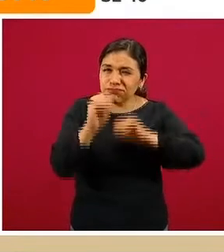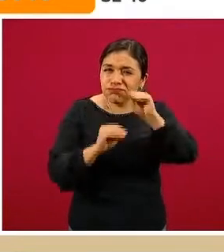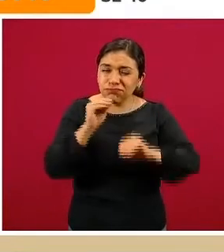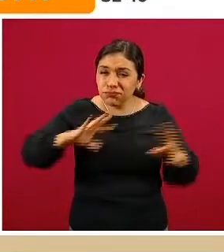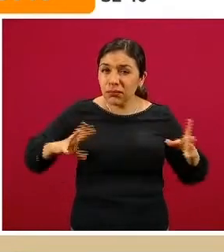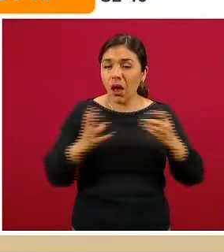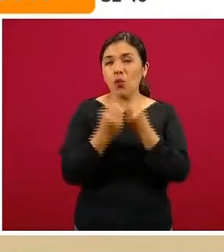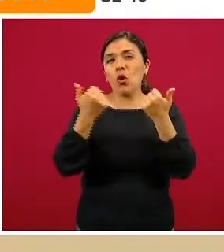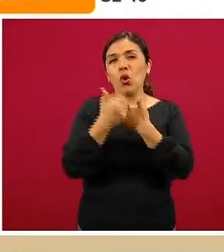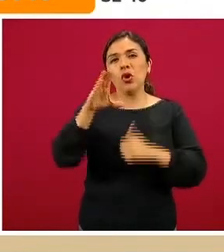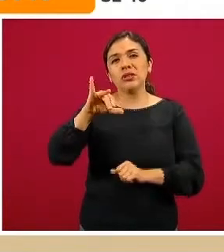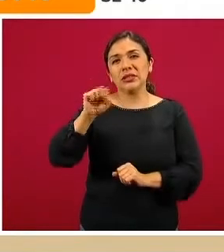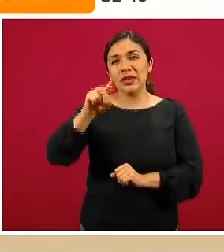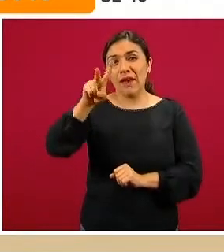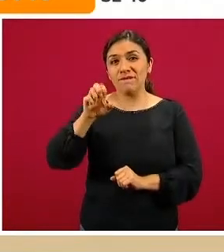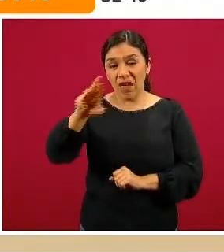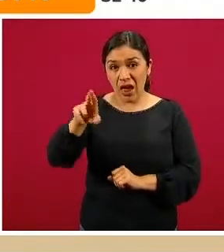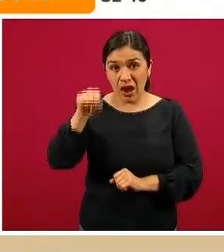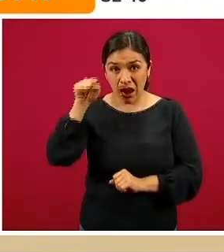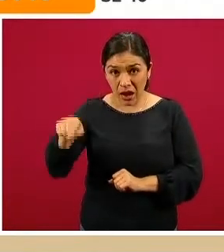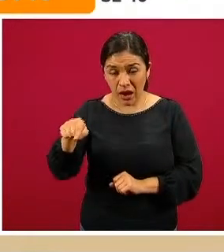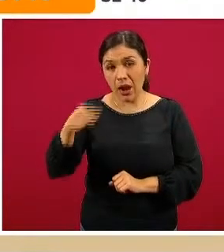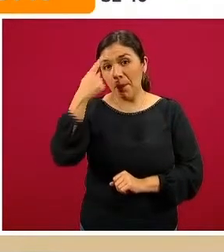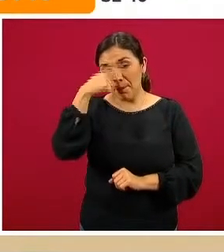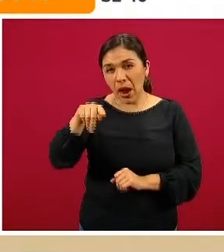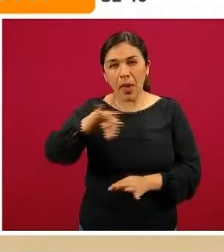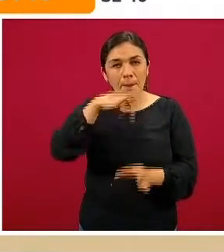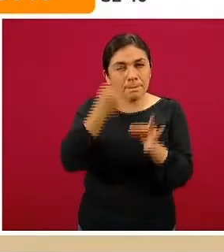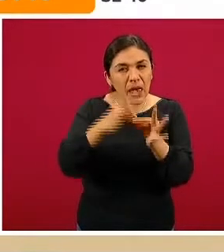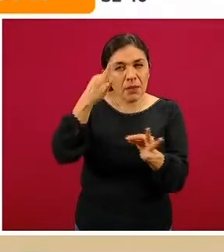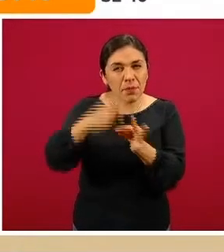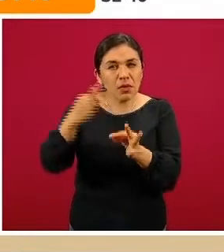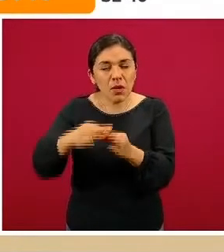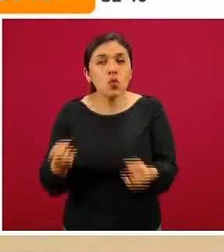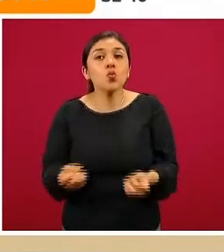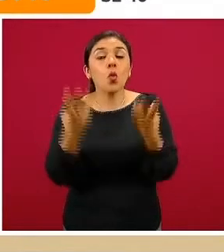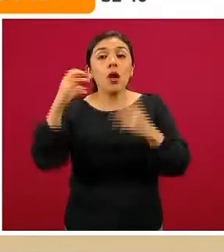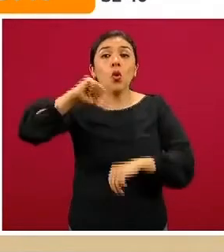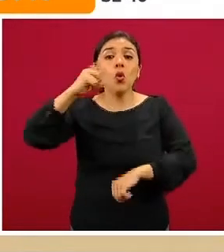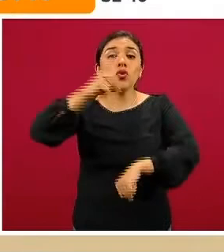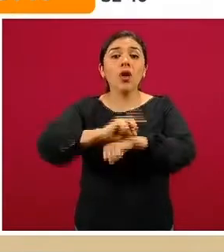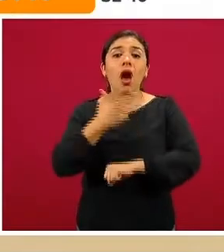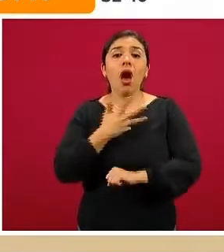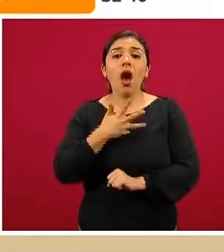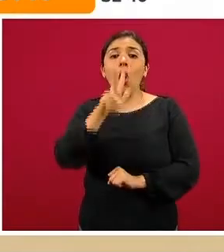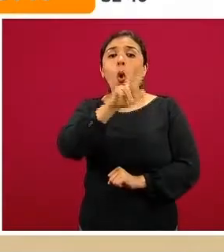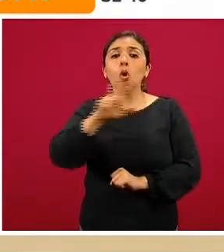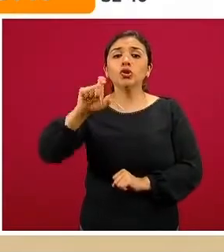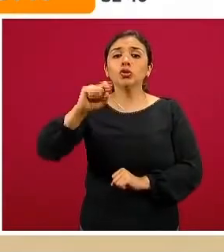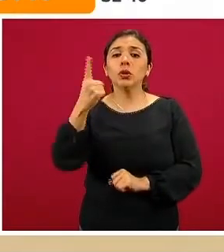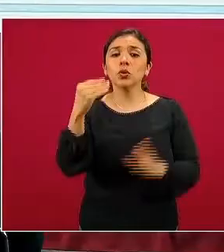el Sistema Nacional de Vigilancia Epidemiológica para confirmar casos, el día de hoy tenemos